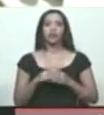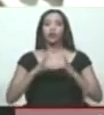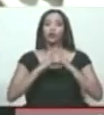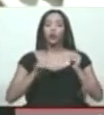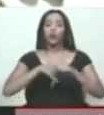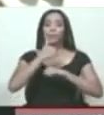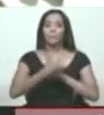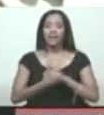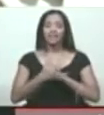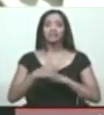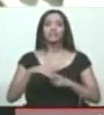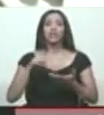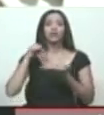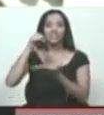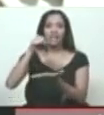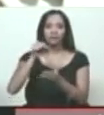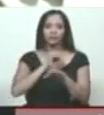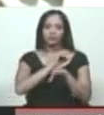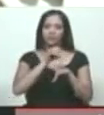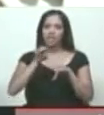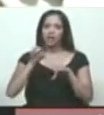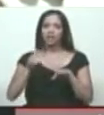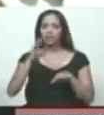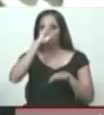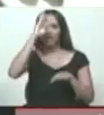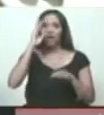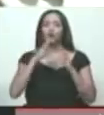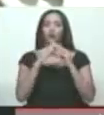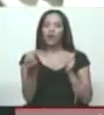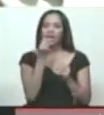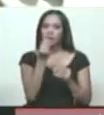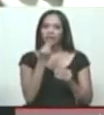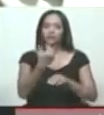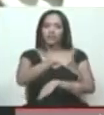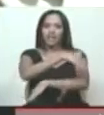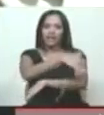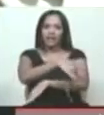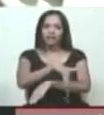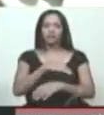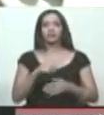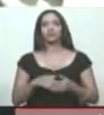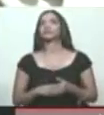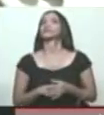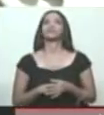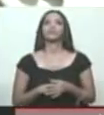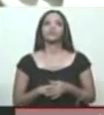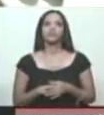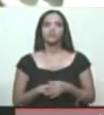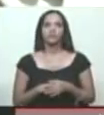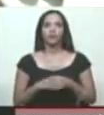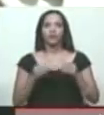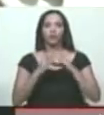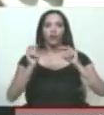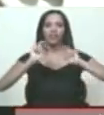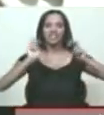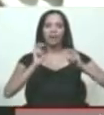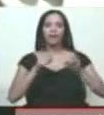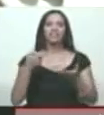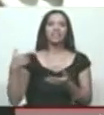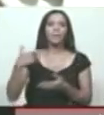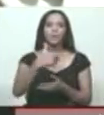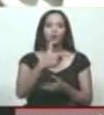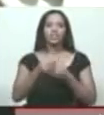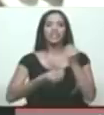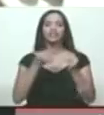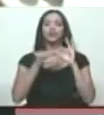se siguen distribuyendo, viudados, ¿no? Y todo el alimento en la calle, ¿no? Todo el tema de transporte, y hacerlo en